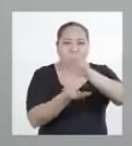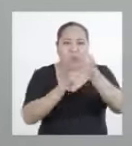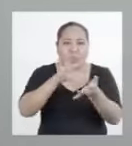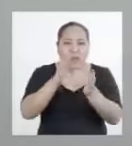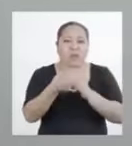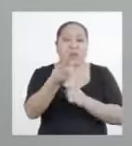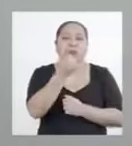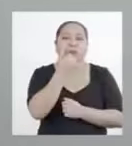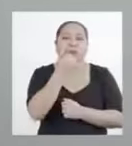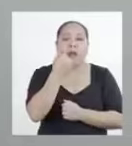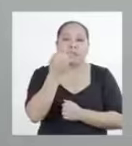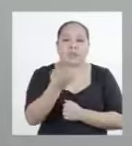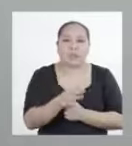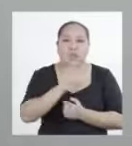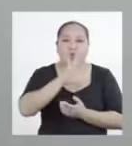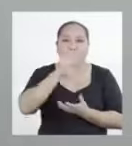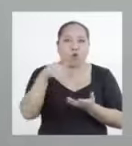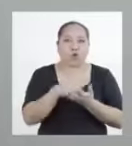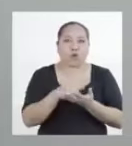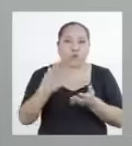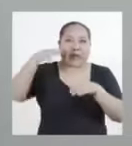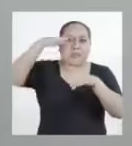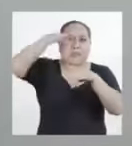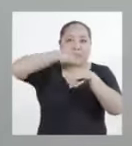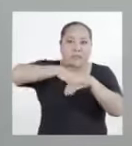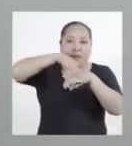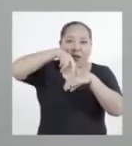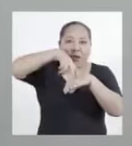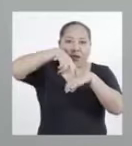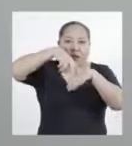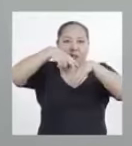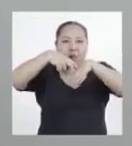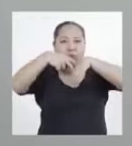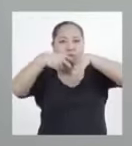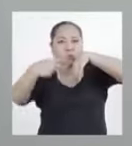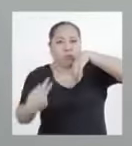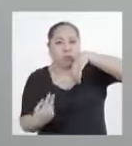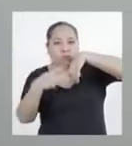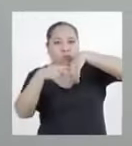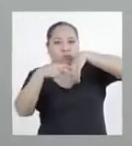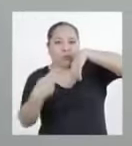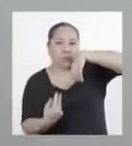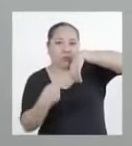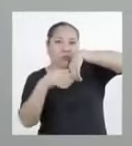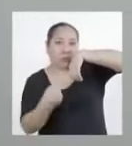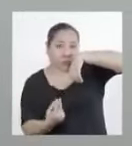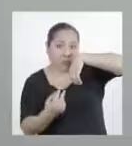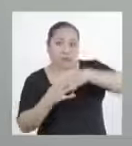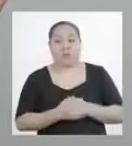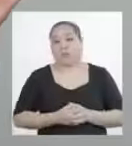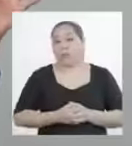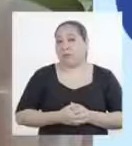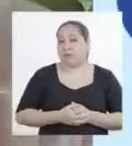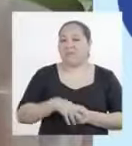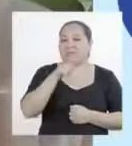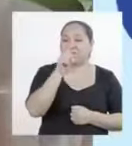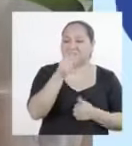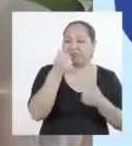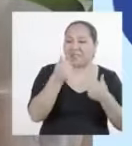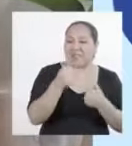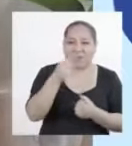dicen que gira todo el tiempo Y las consecuencias de eso sería que todo lo que está sobre la tierra saldría volando hacia el vacío